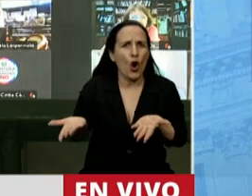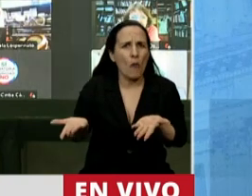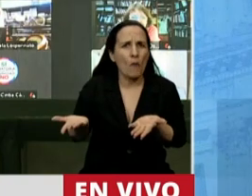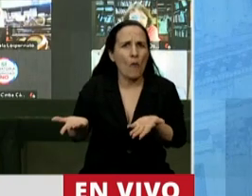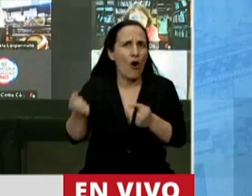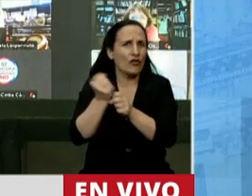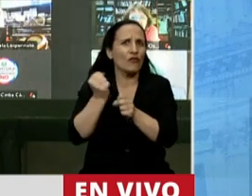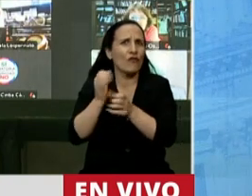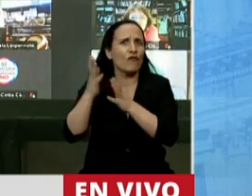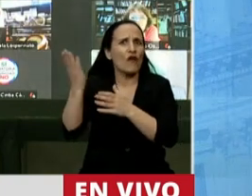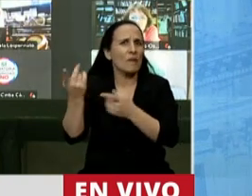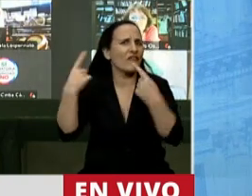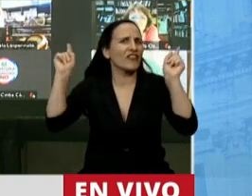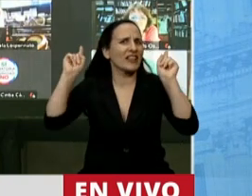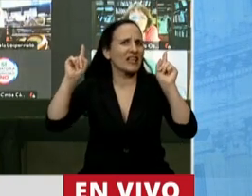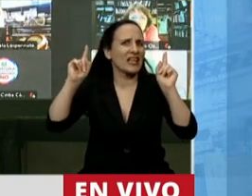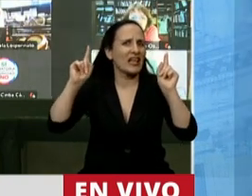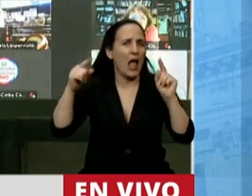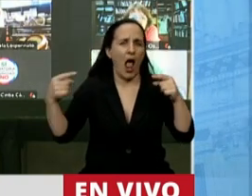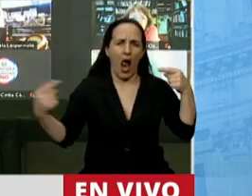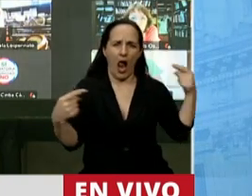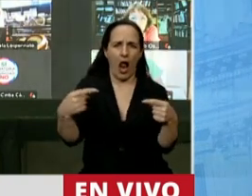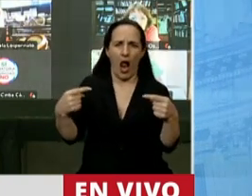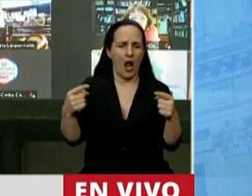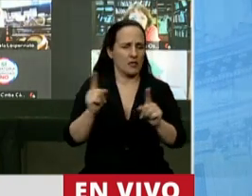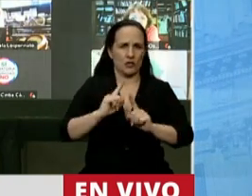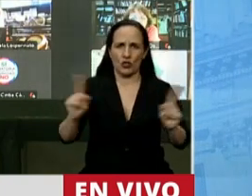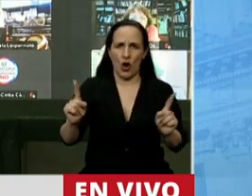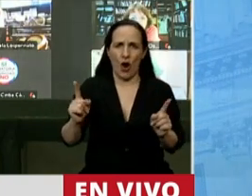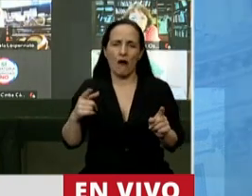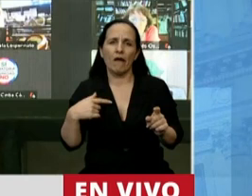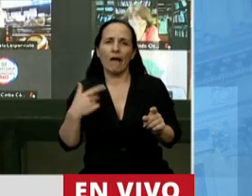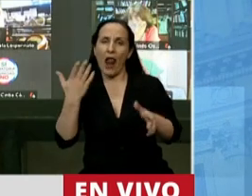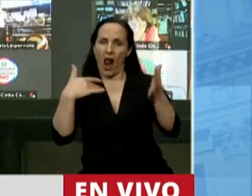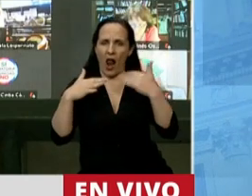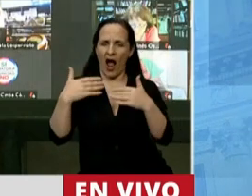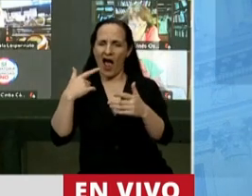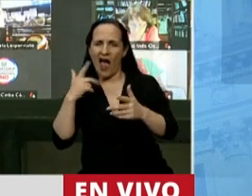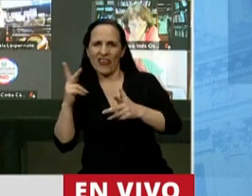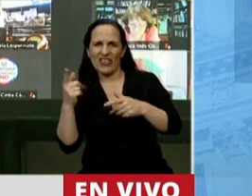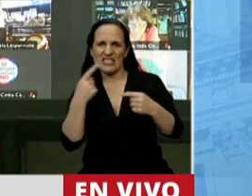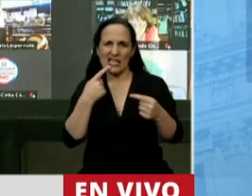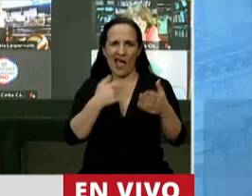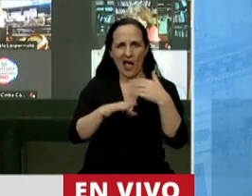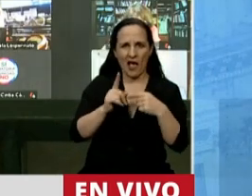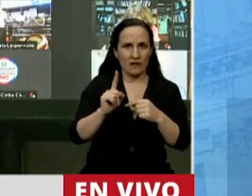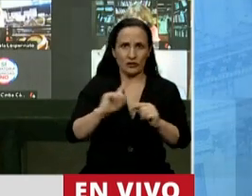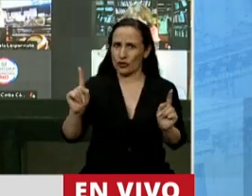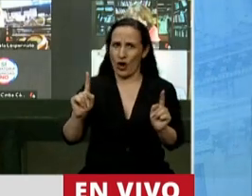manera diferente, sin grieta, sin doble discurso, sin